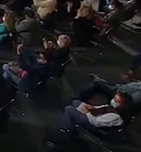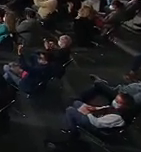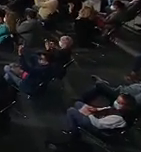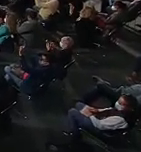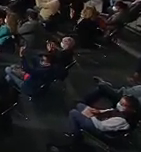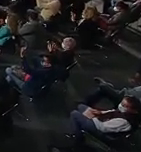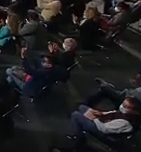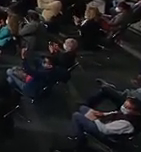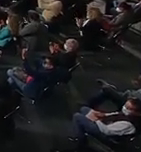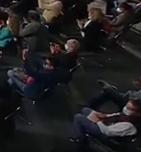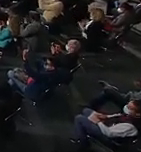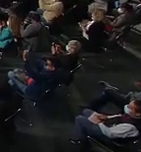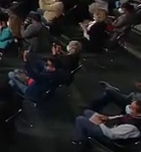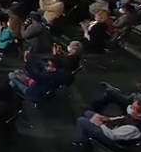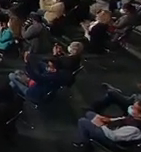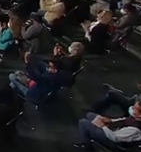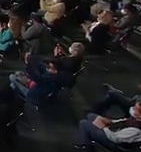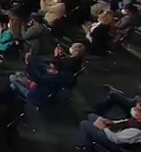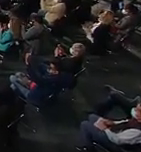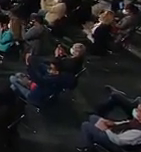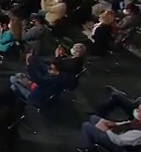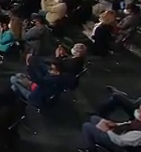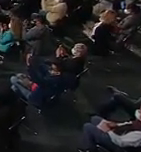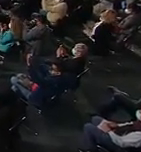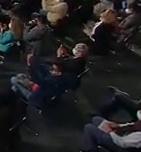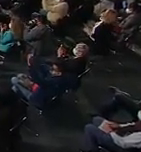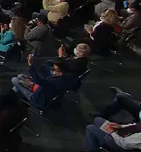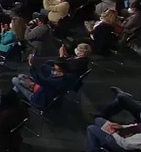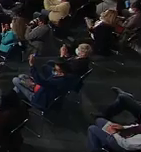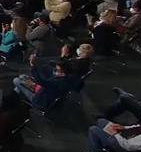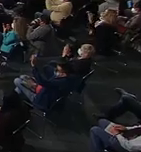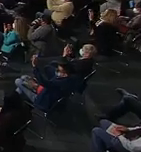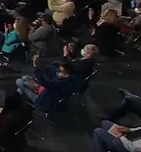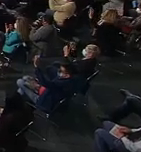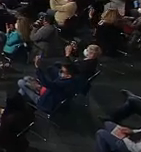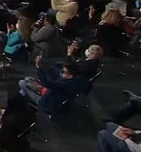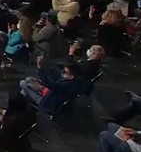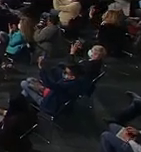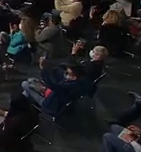Trataré de ser breve porque padezco de incontinencia verbal